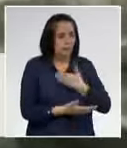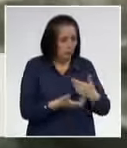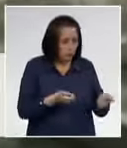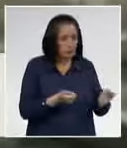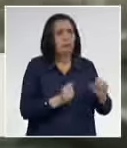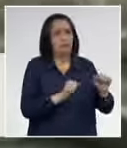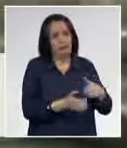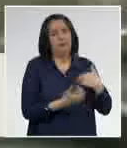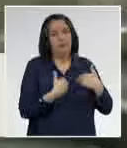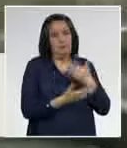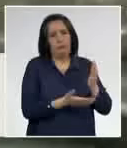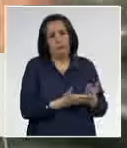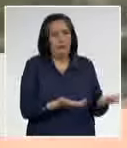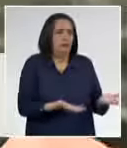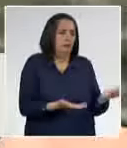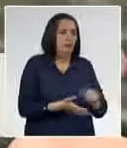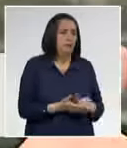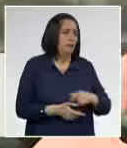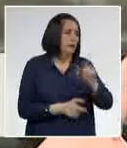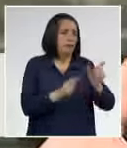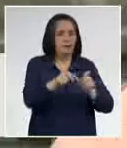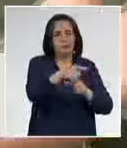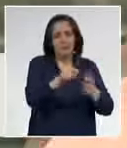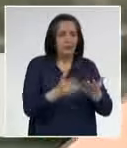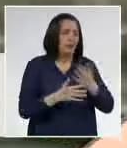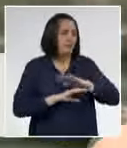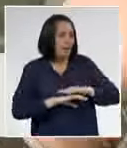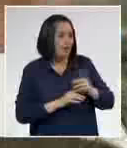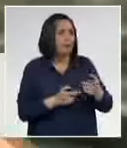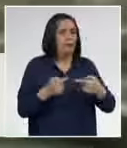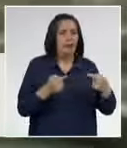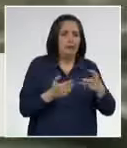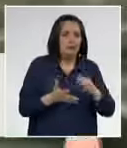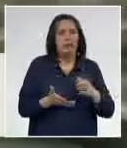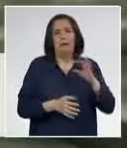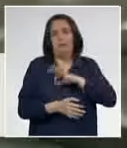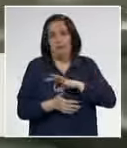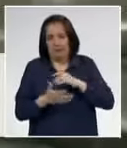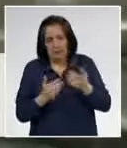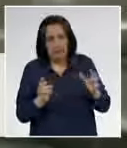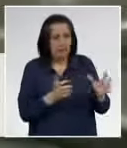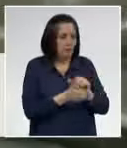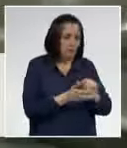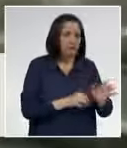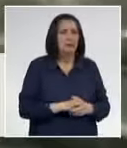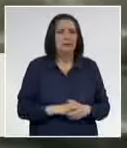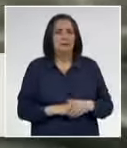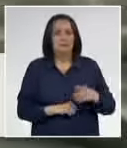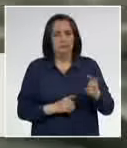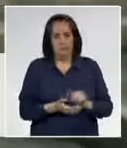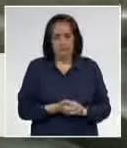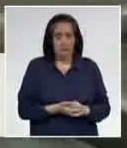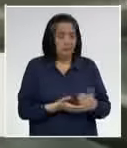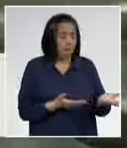para tener problemas, no gobierna para caerle bien a todo el mundo y que los enemigos no aprovechen de cualquier cosa para destrozarlo. Luis, ¿podríamos conversar con el presidente García? Ya